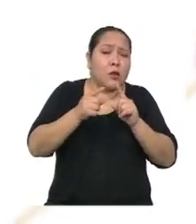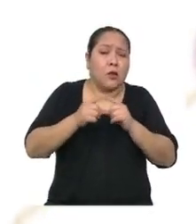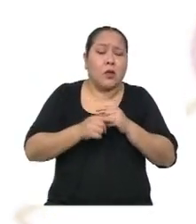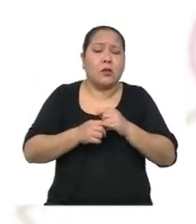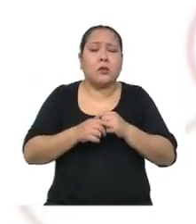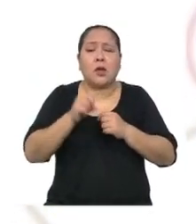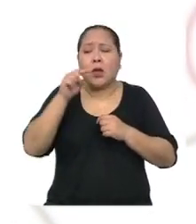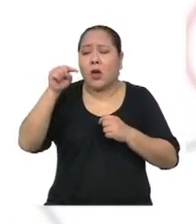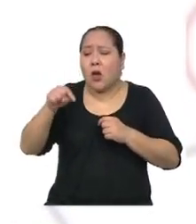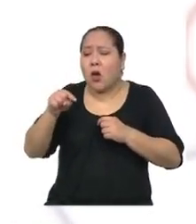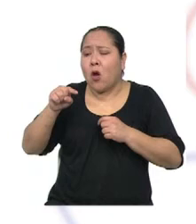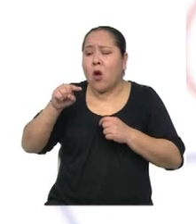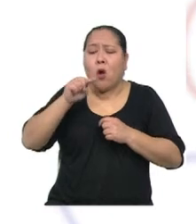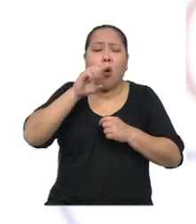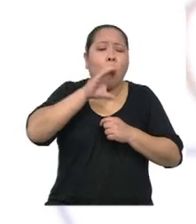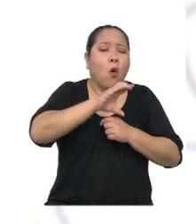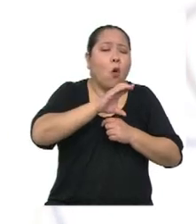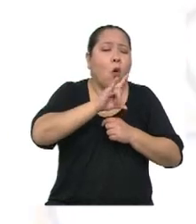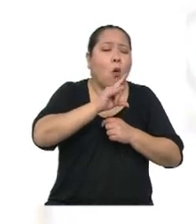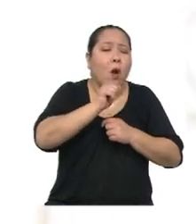cualitativas o cuantitativas,